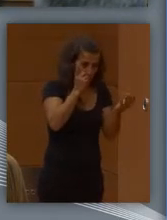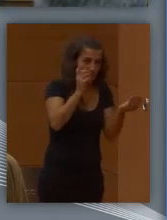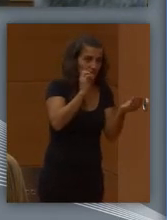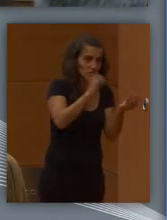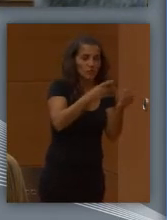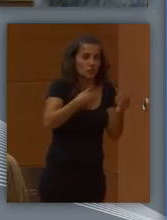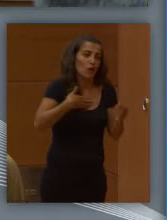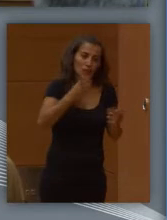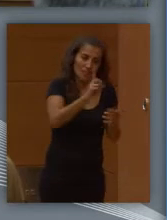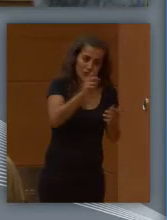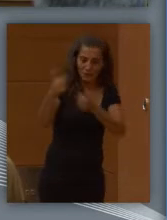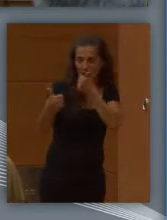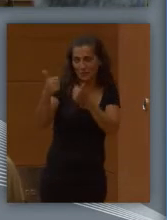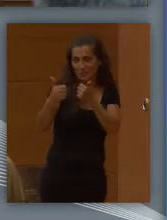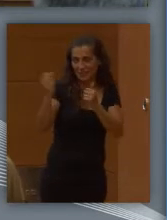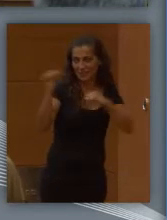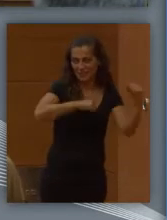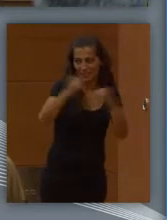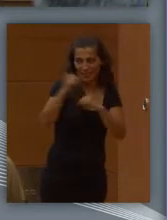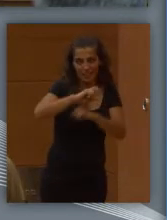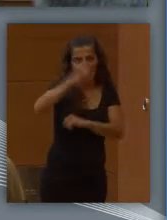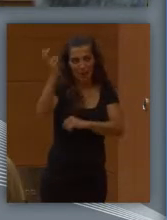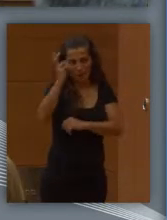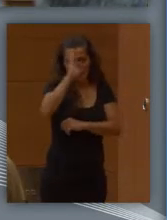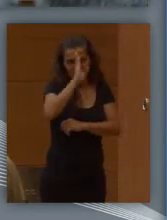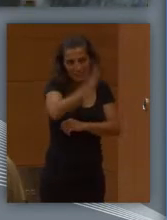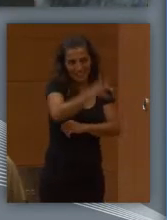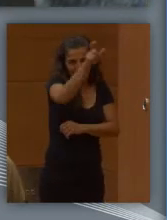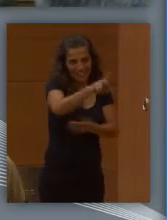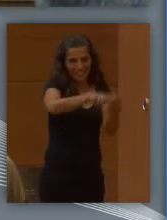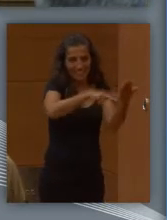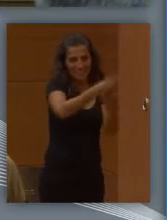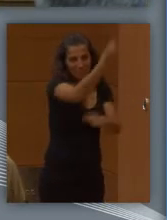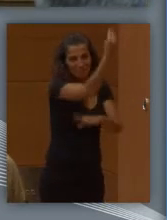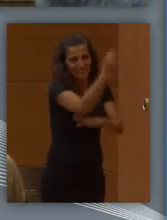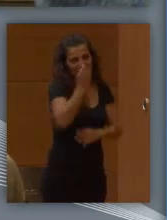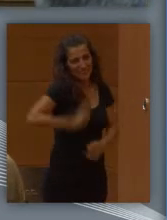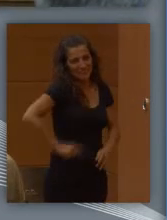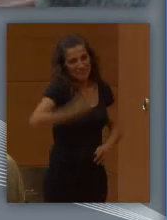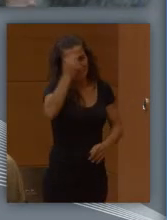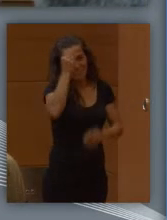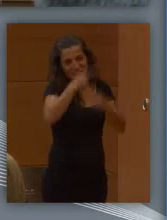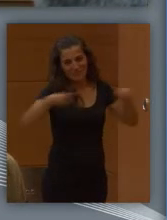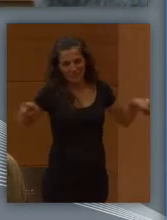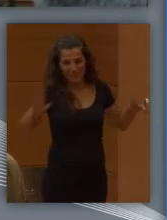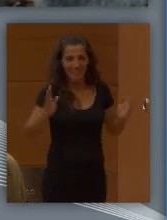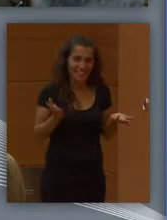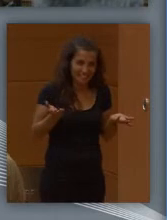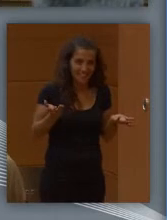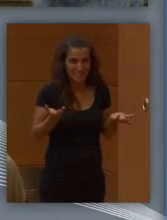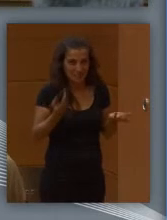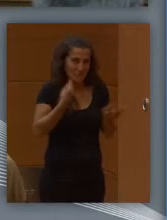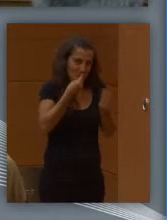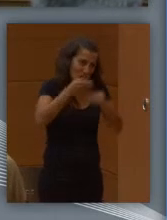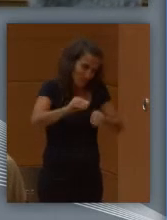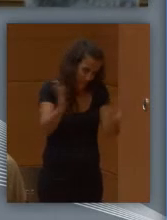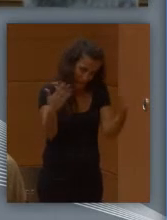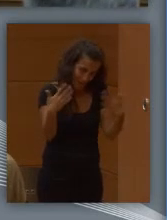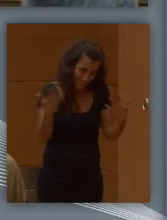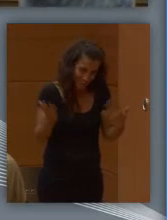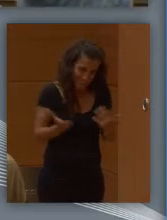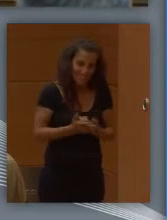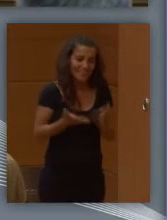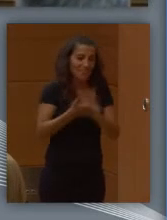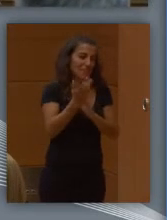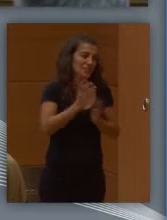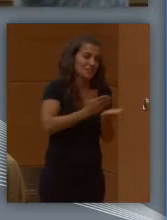esto hacer competencia ni mucho menos a la gente que lo hace directamente, porque creo que es otro, no se sustituye,